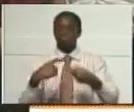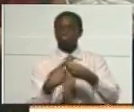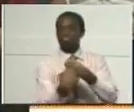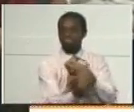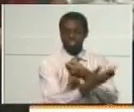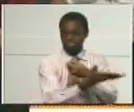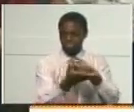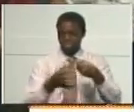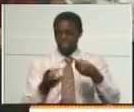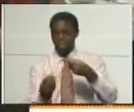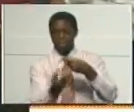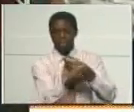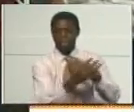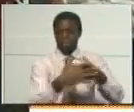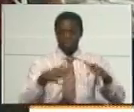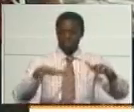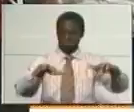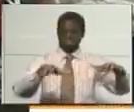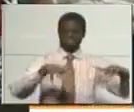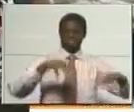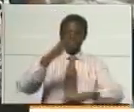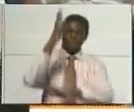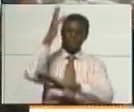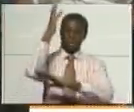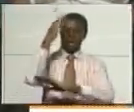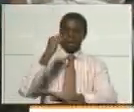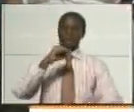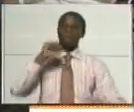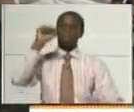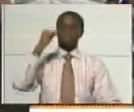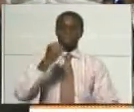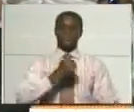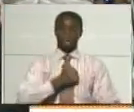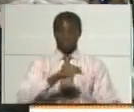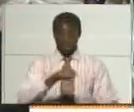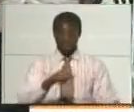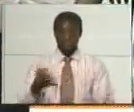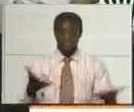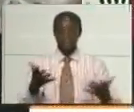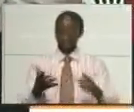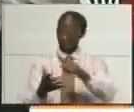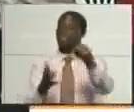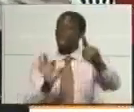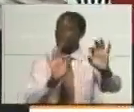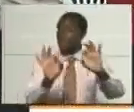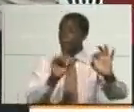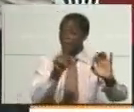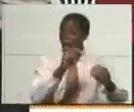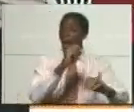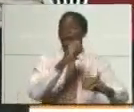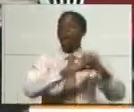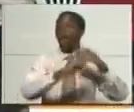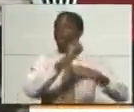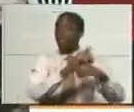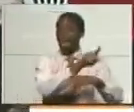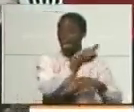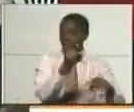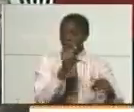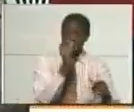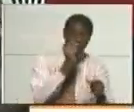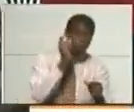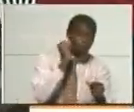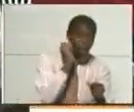Congreso de la Patria, a prepararse, obreros de mi patria, camaradas y